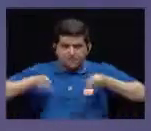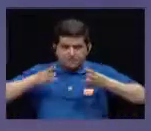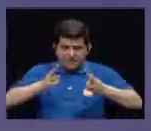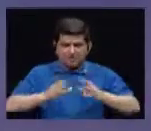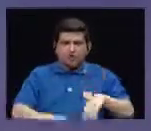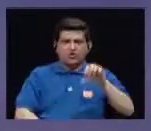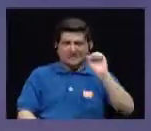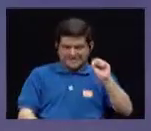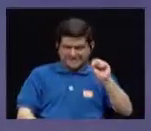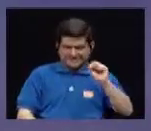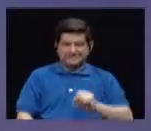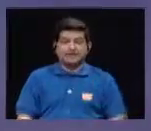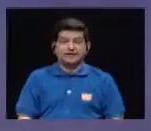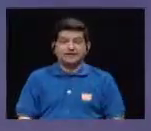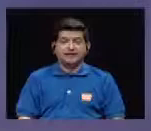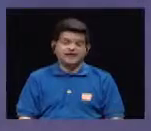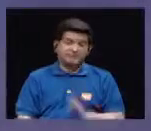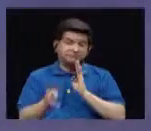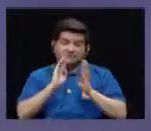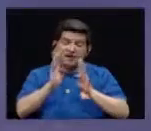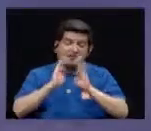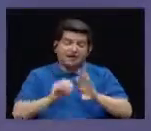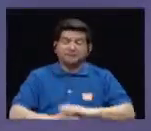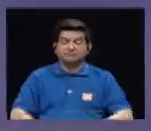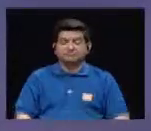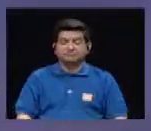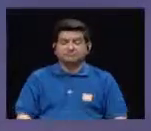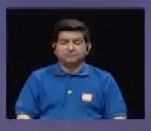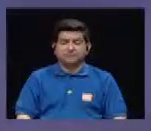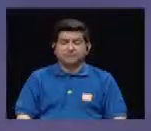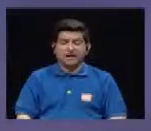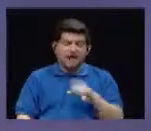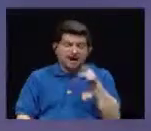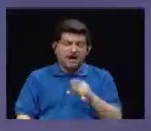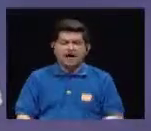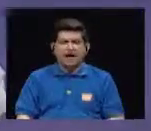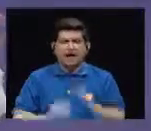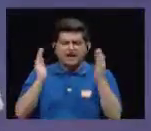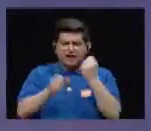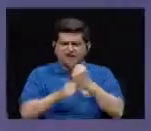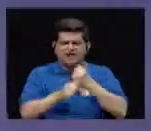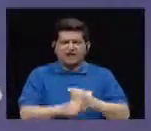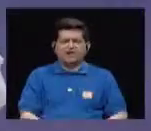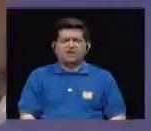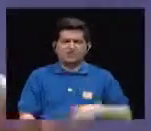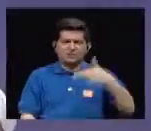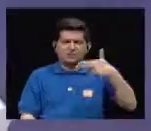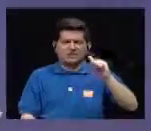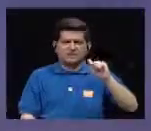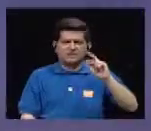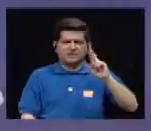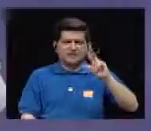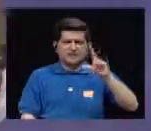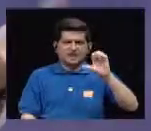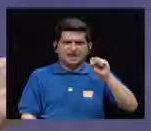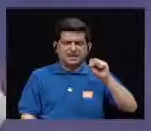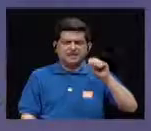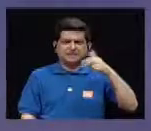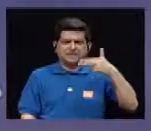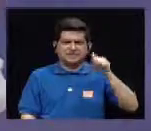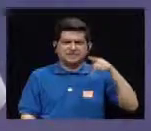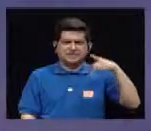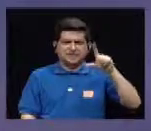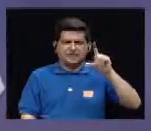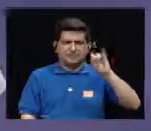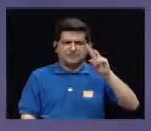método de Stanislavski, es el verbo. Entonces, de ahí se parte, bueno, ahí las grandes producciones, Charlie Chaplin, todos los entienden, Buster